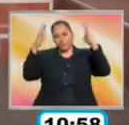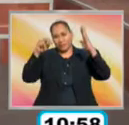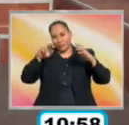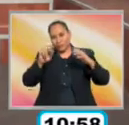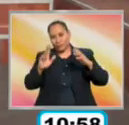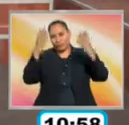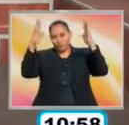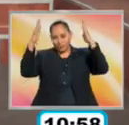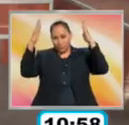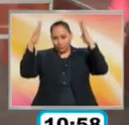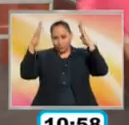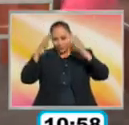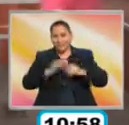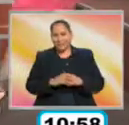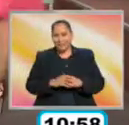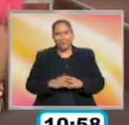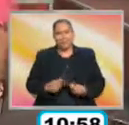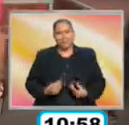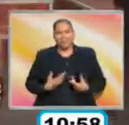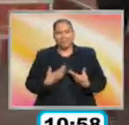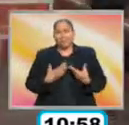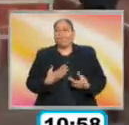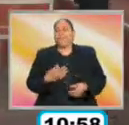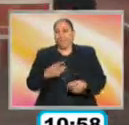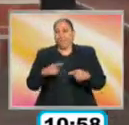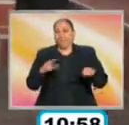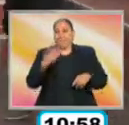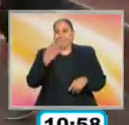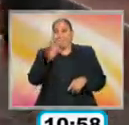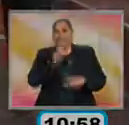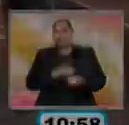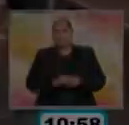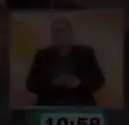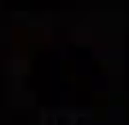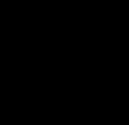estuvieron con invitación. nosotros esta mañana Maravilloso. deleitándonos. Gracias. Muchísimas gracias.